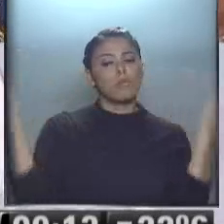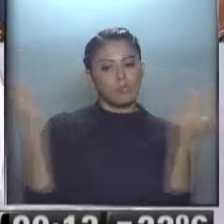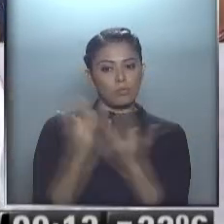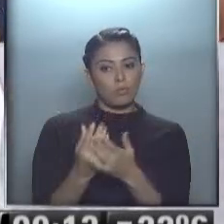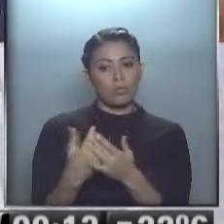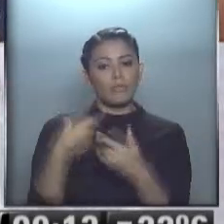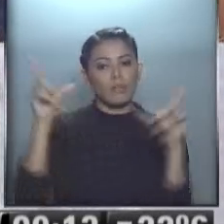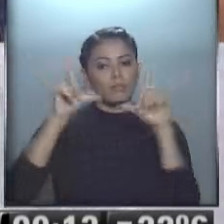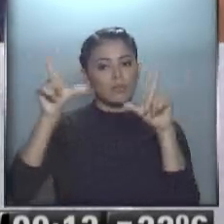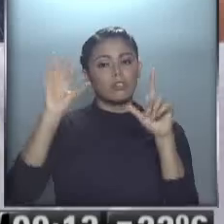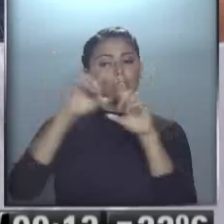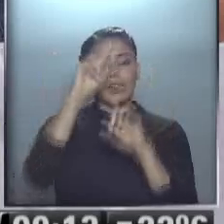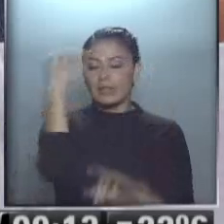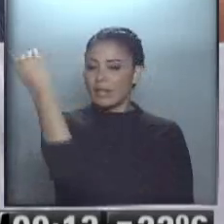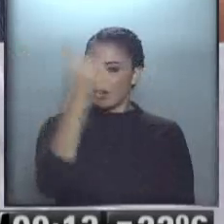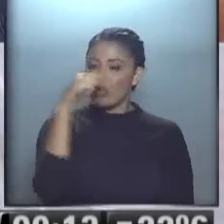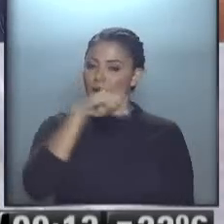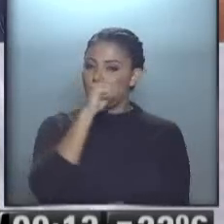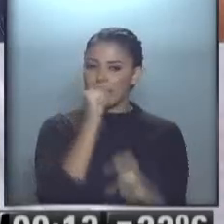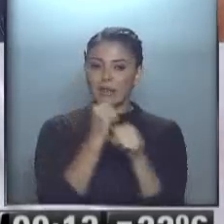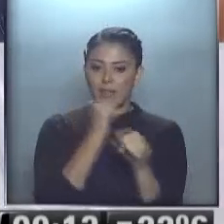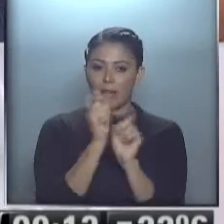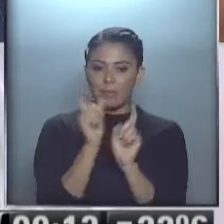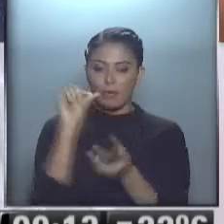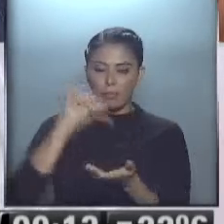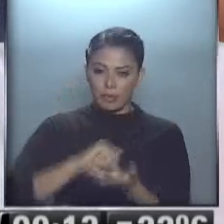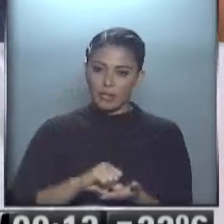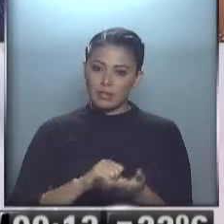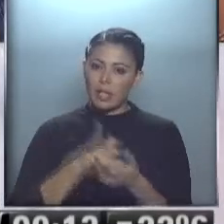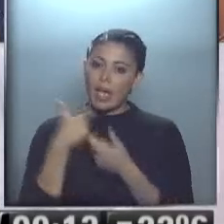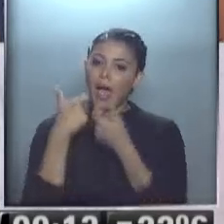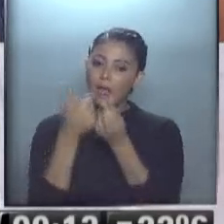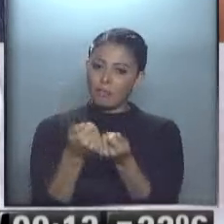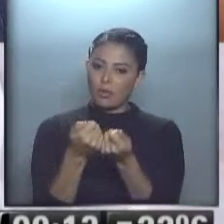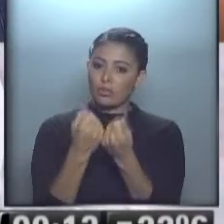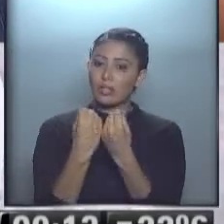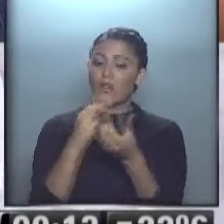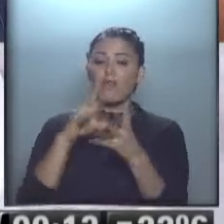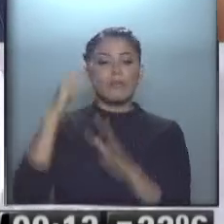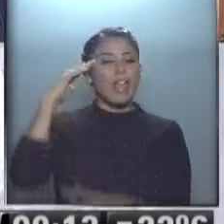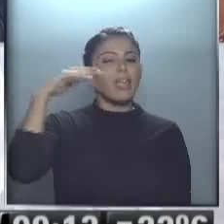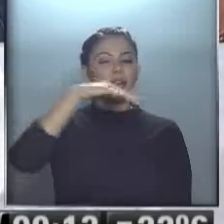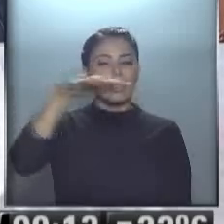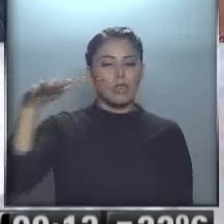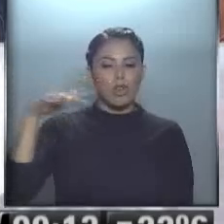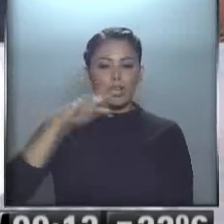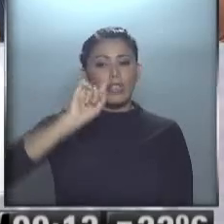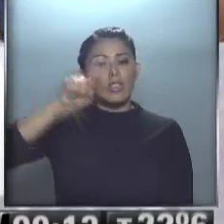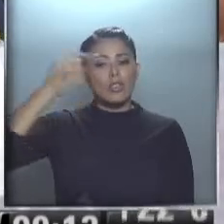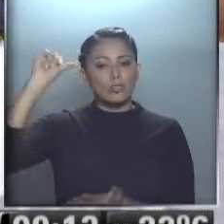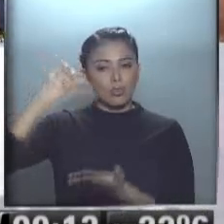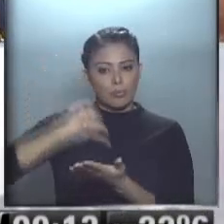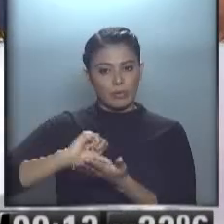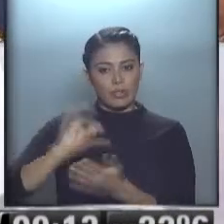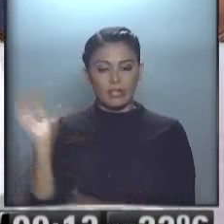con cadenas internacionales que están trabajando aquí en Venezuela apoyados eh por una mirada ideológica desde el exterior que